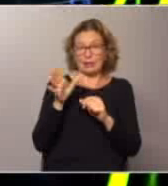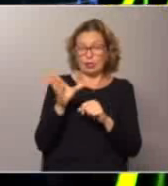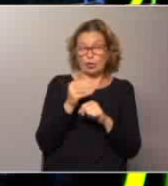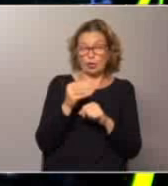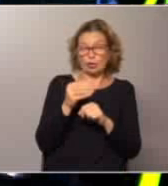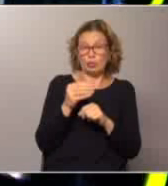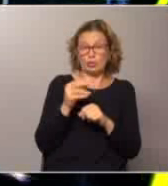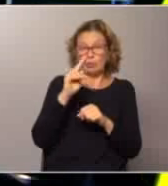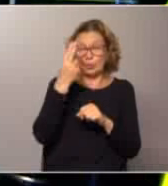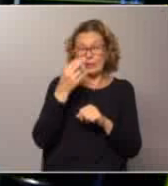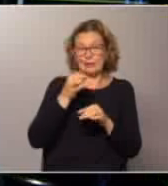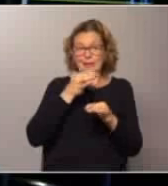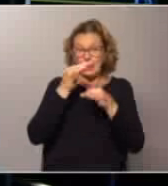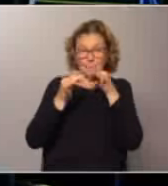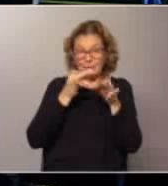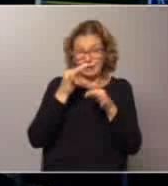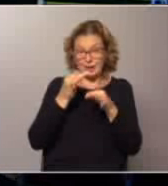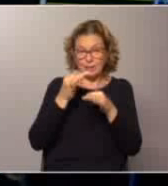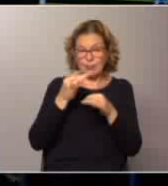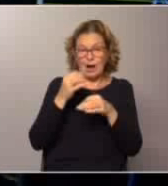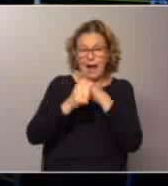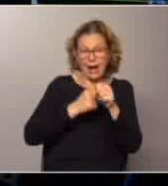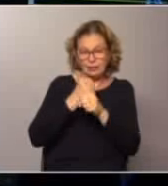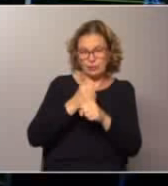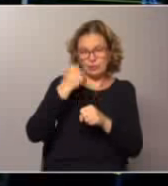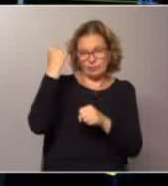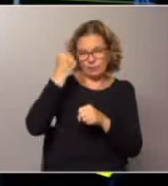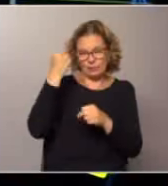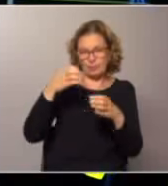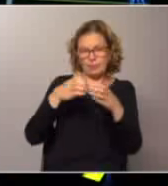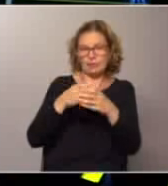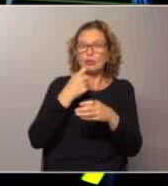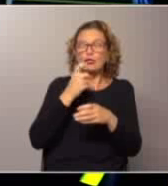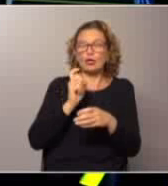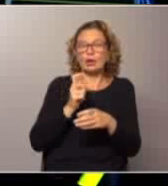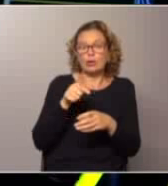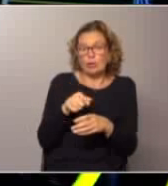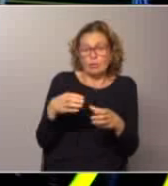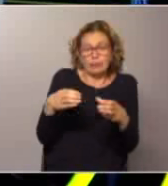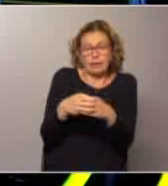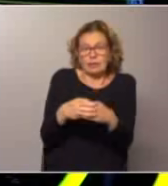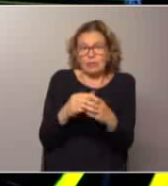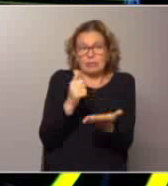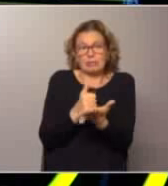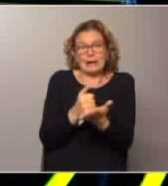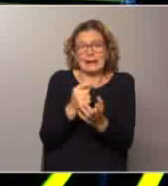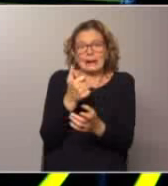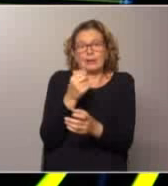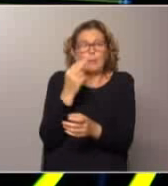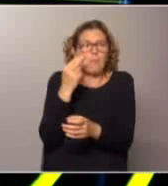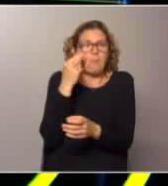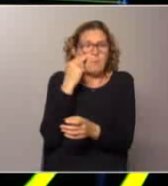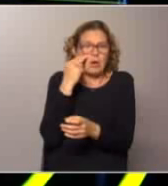en uruguay se explica por períodos clave del partido colorado y hoy es un partido que está prácticamente en una crisis